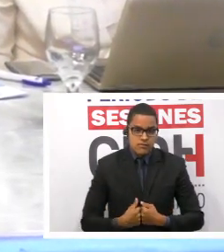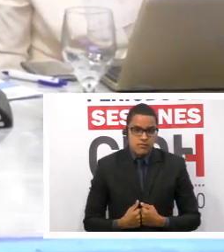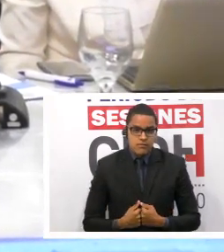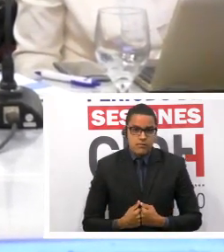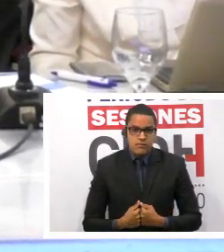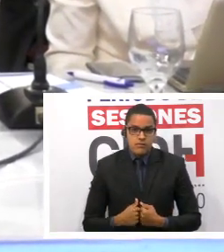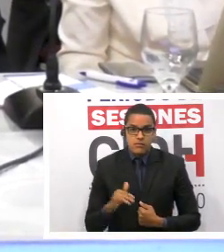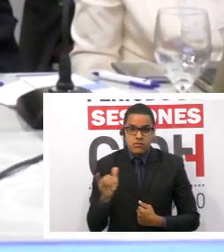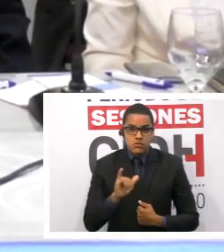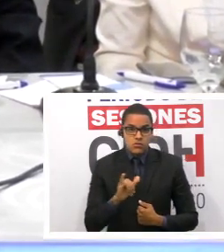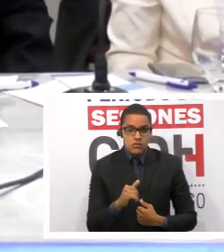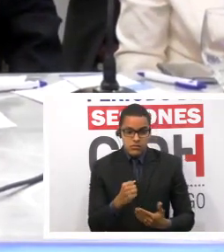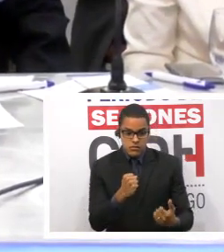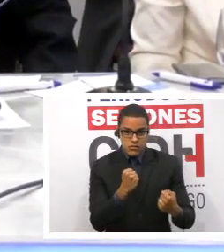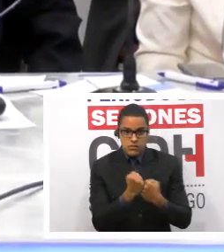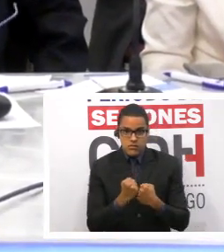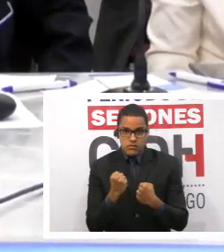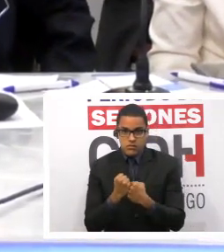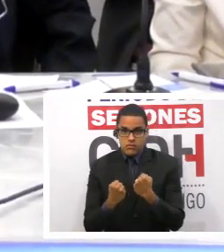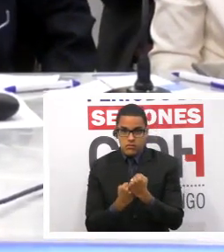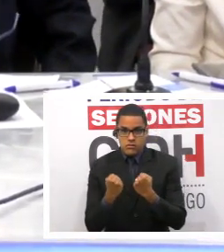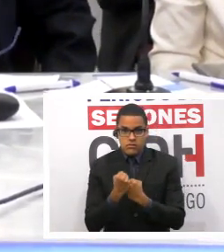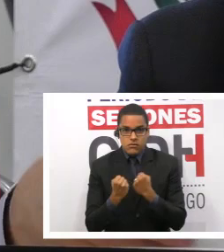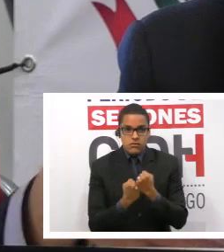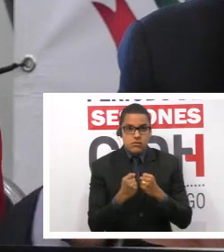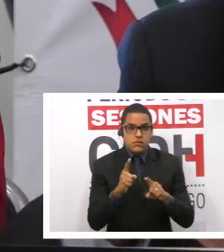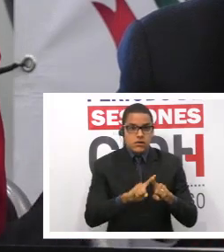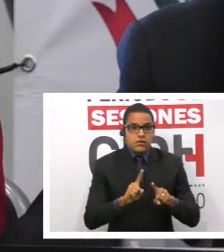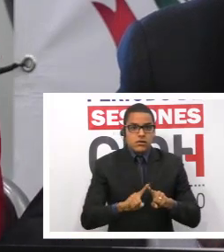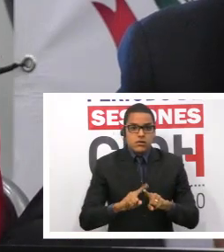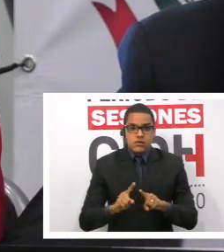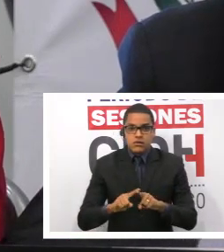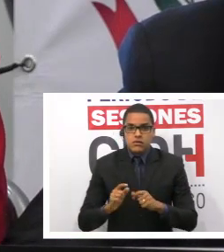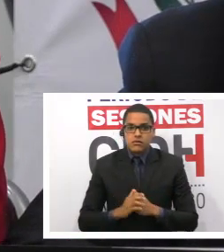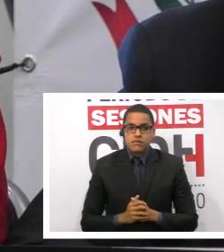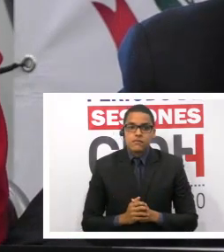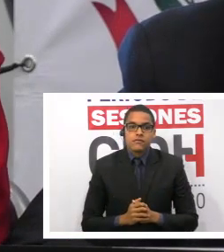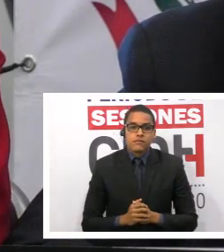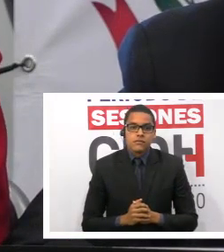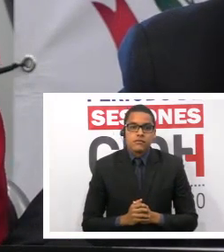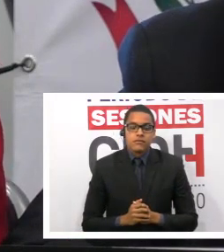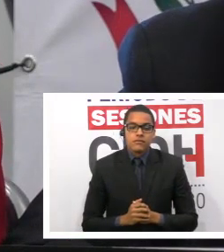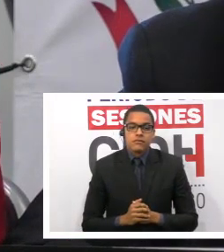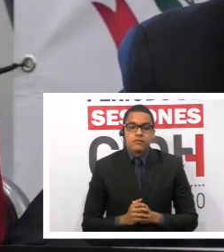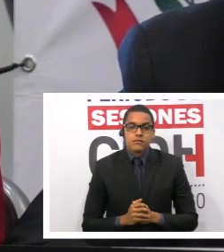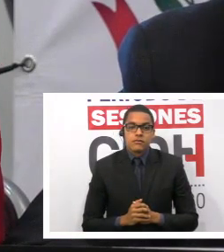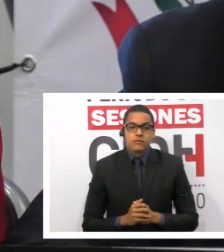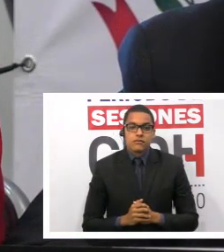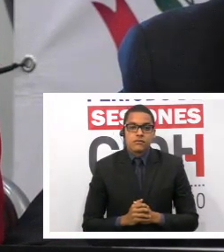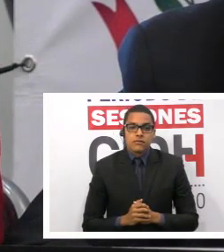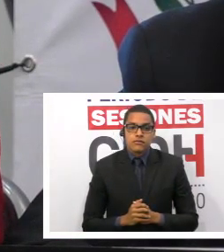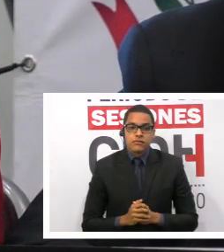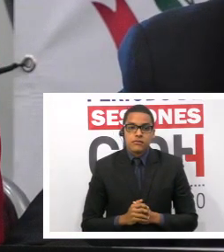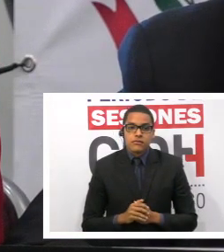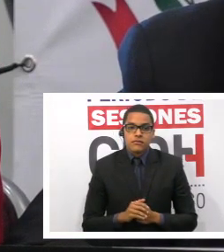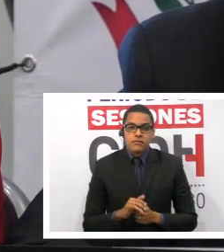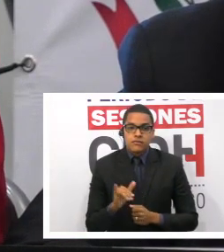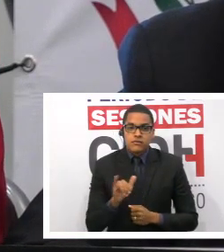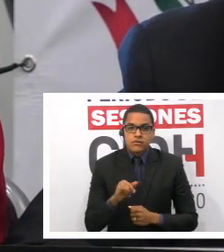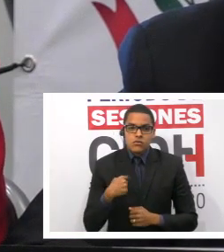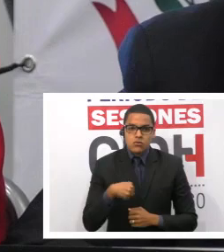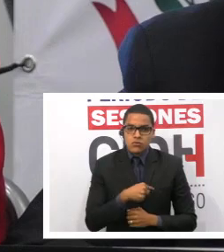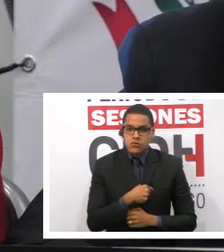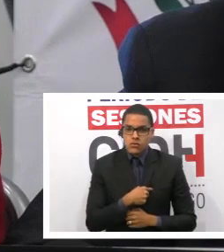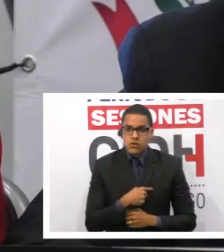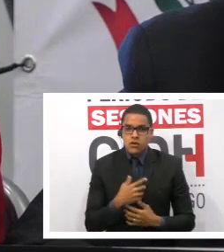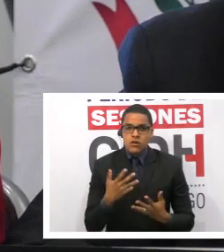esta tarea y destacar también la importancia que tienen como ustedes los señalaron los estándares que